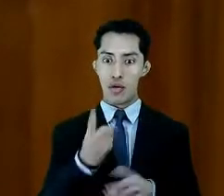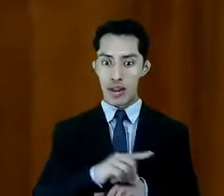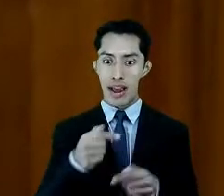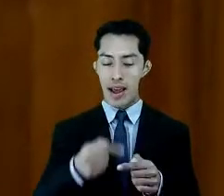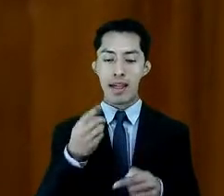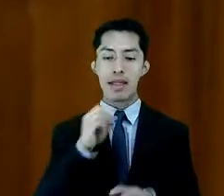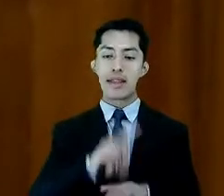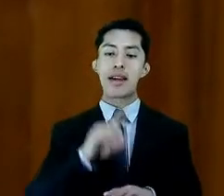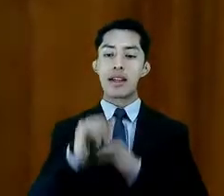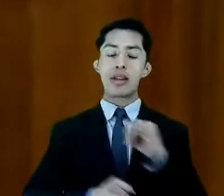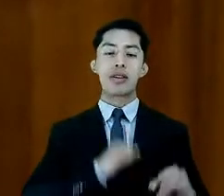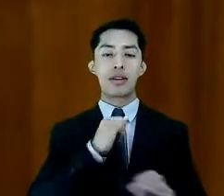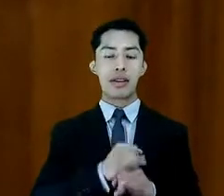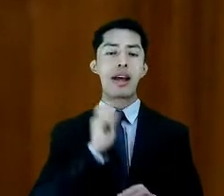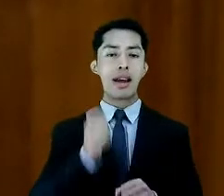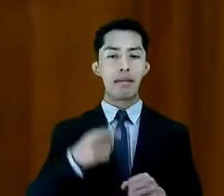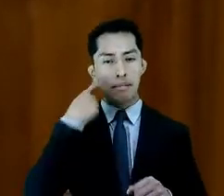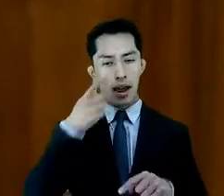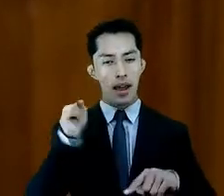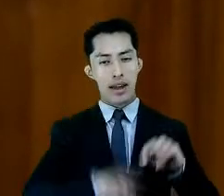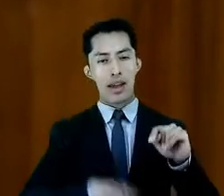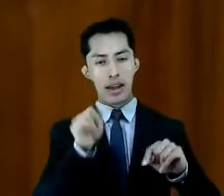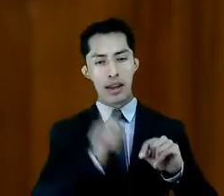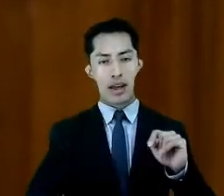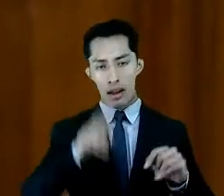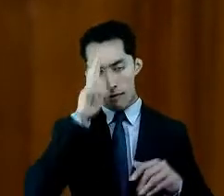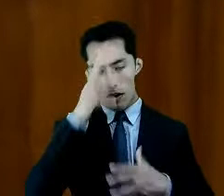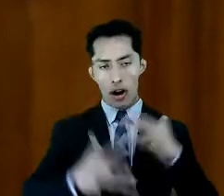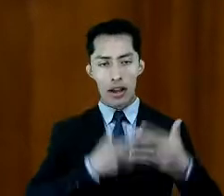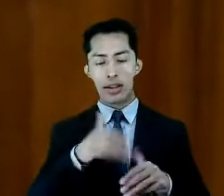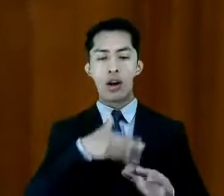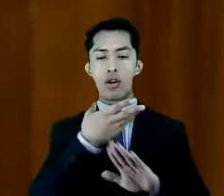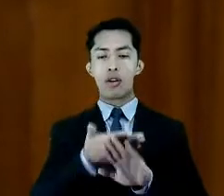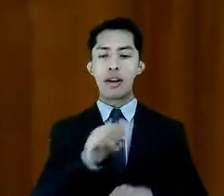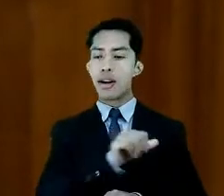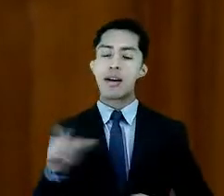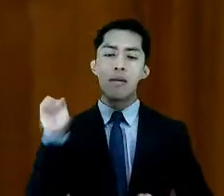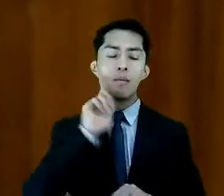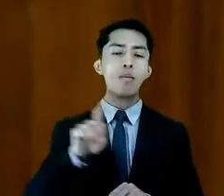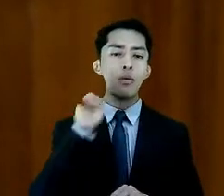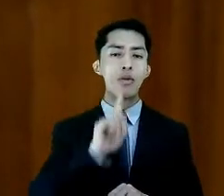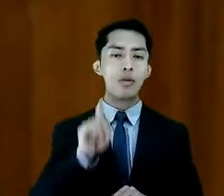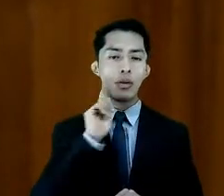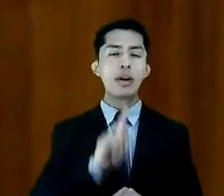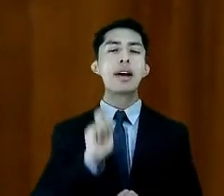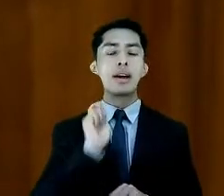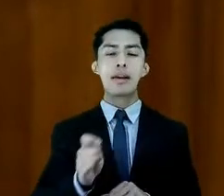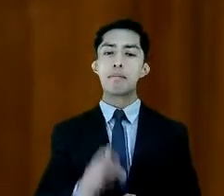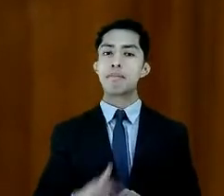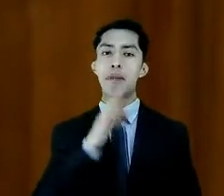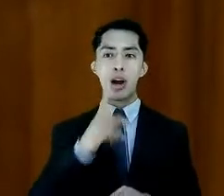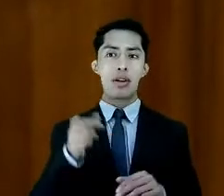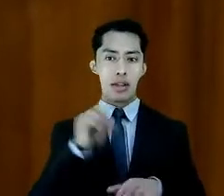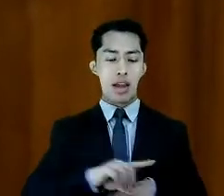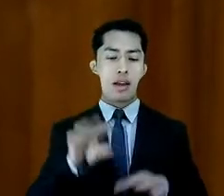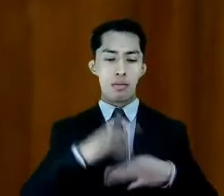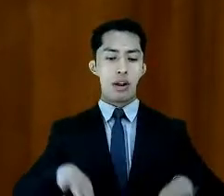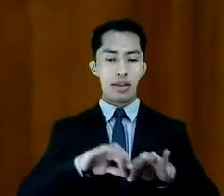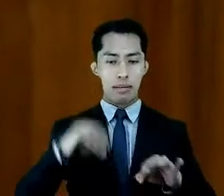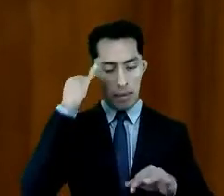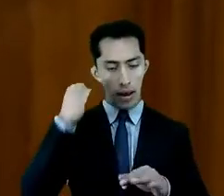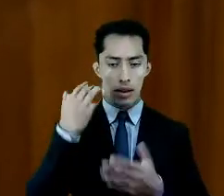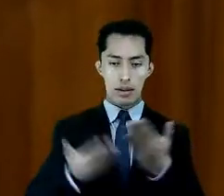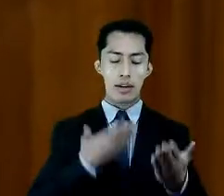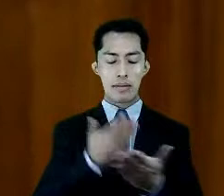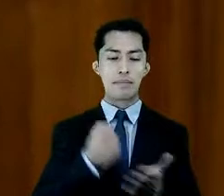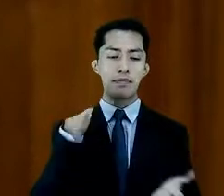Día Internacional de la Eliminación de las Violencias contra las Mujeres, es el mejor marco para la aprobación de esta iniciativa